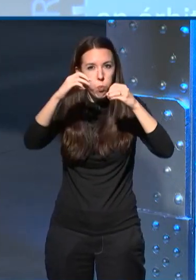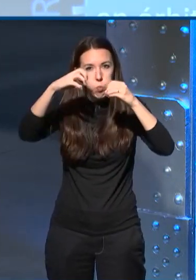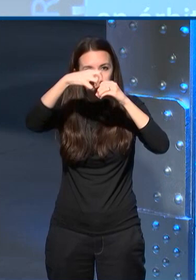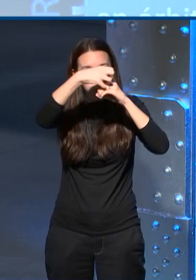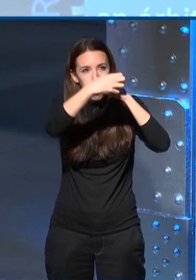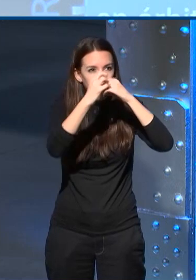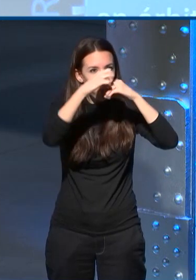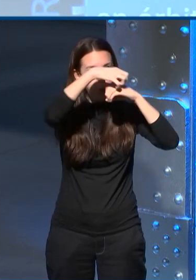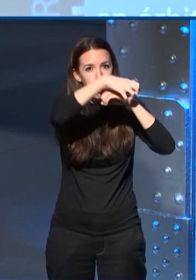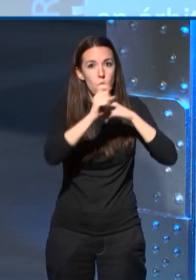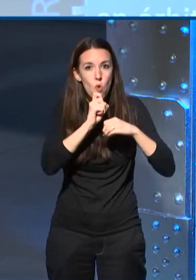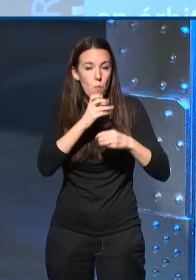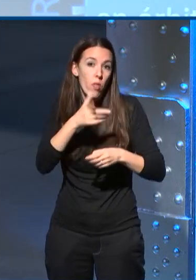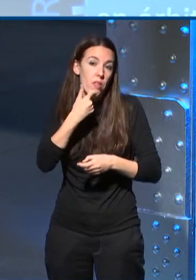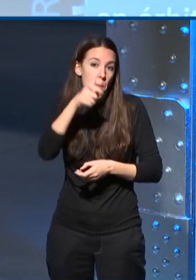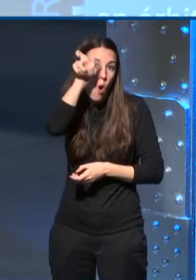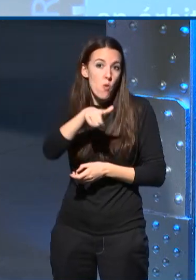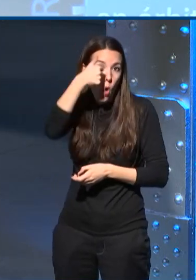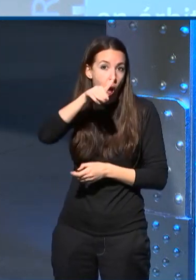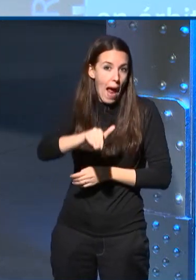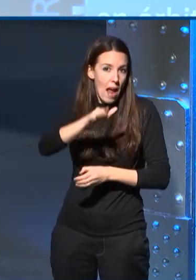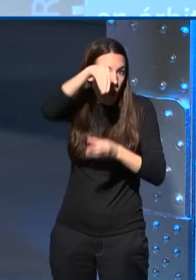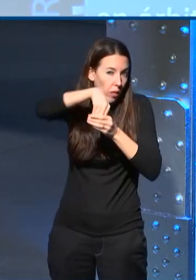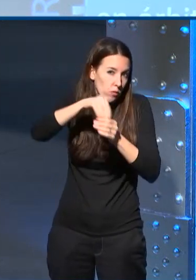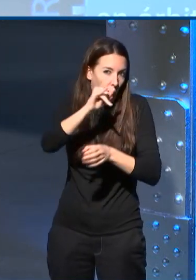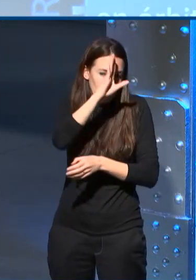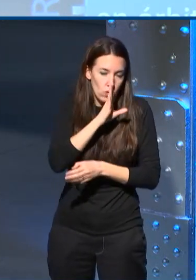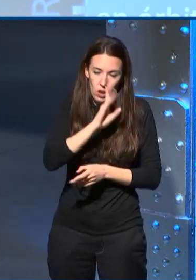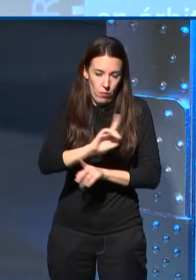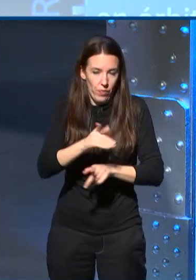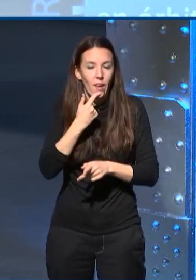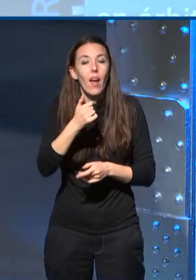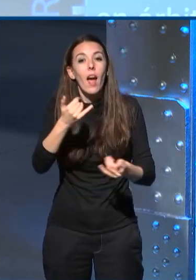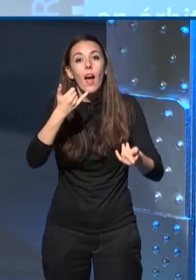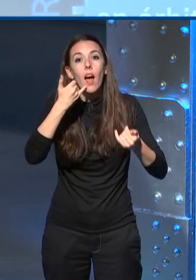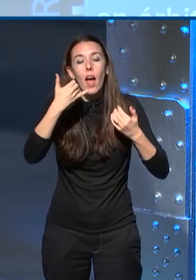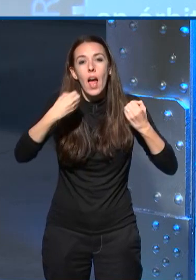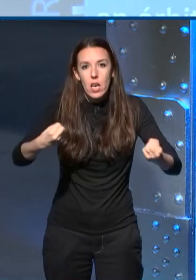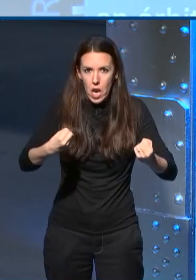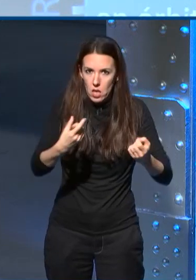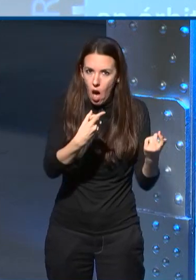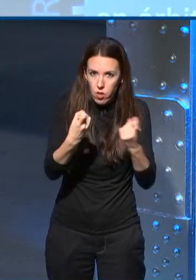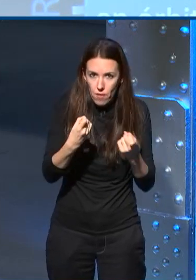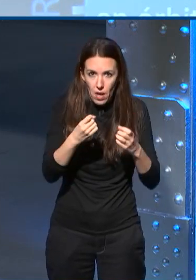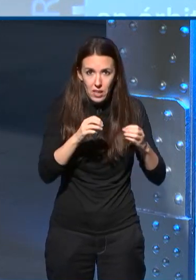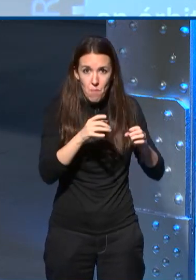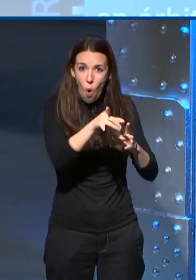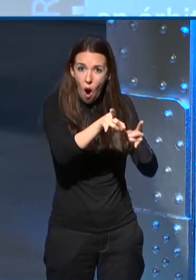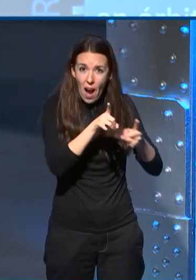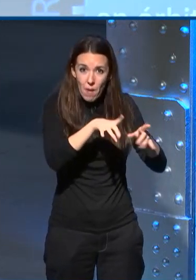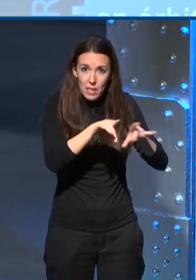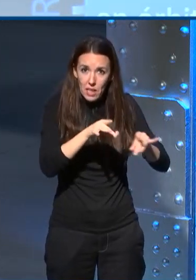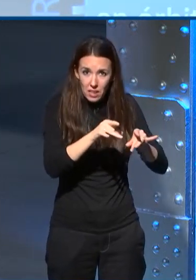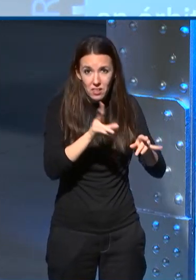la Luna. Pues bien, después, para ir a la Luna lo que hacía falta era muchísima energía escapar a la gravedad terrestre vimos ayer que no era